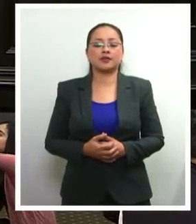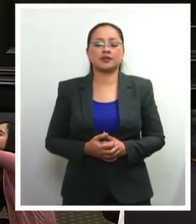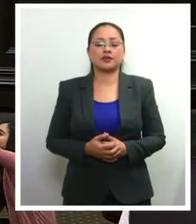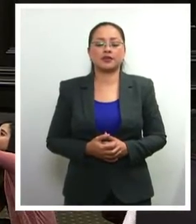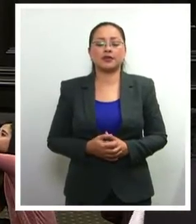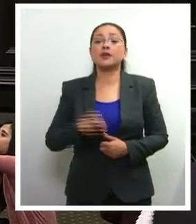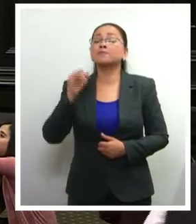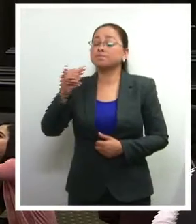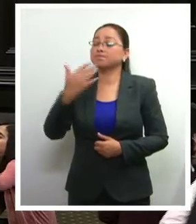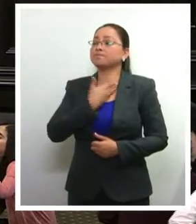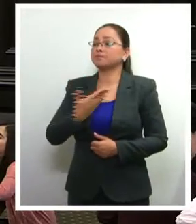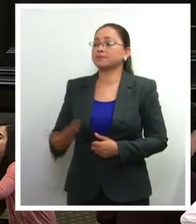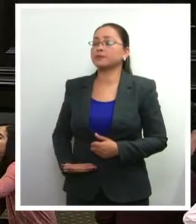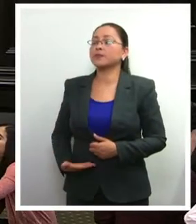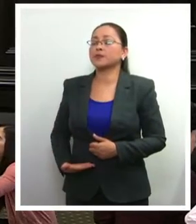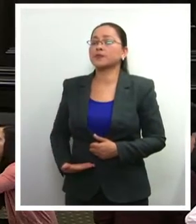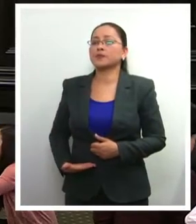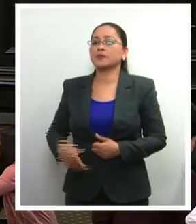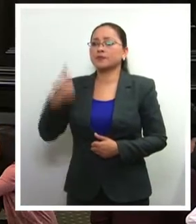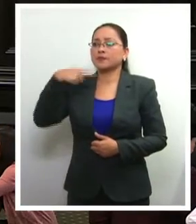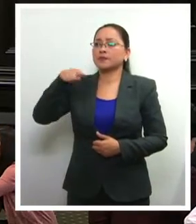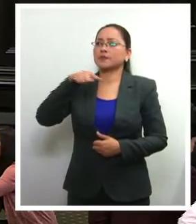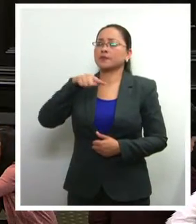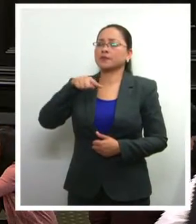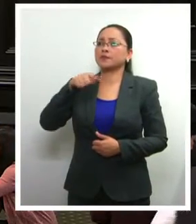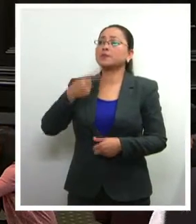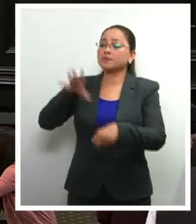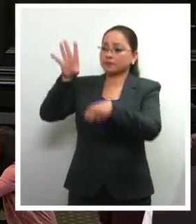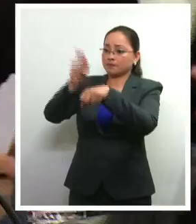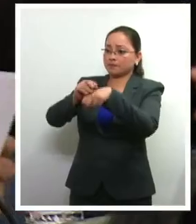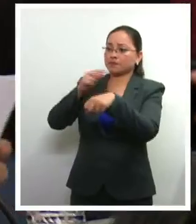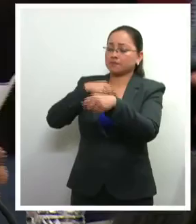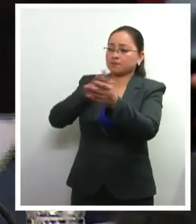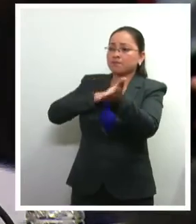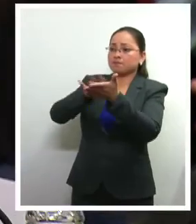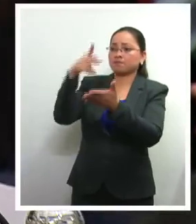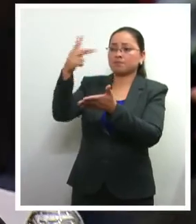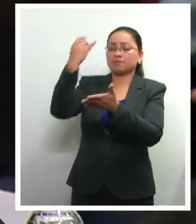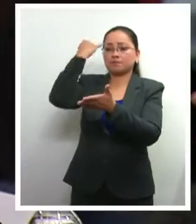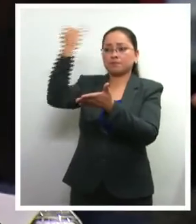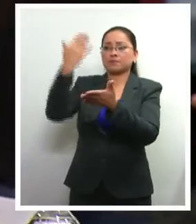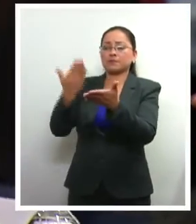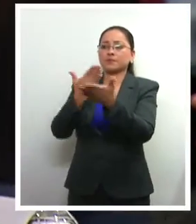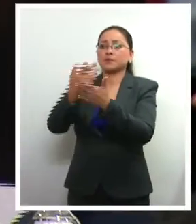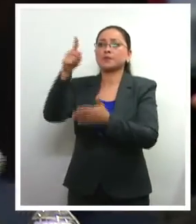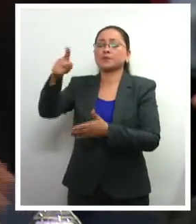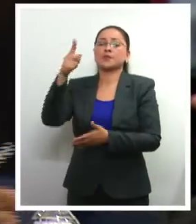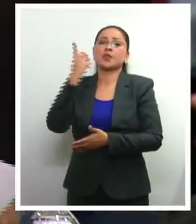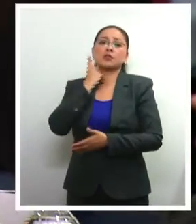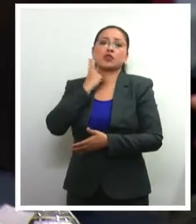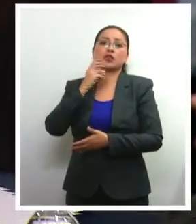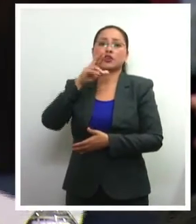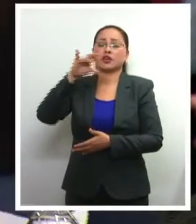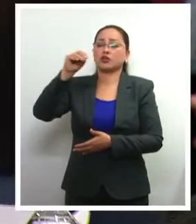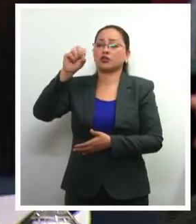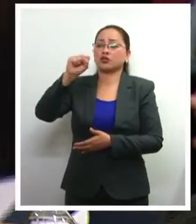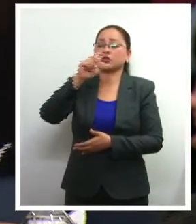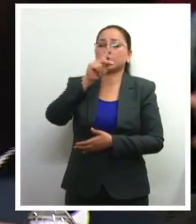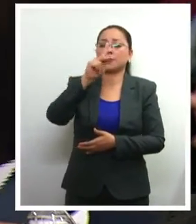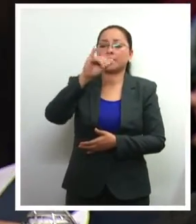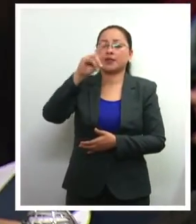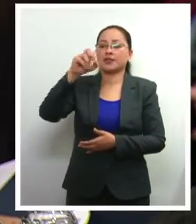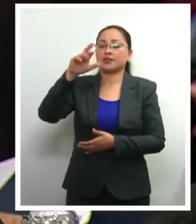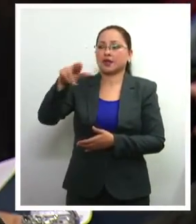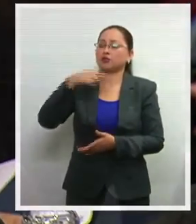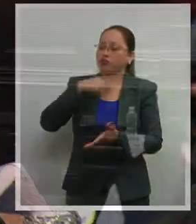Sí, presidente, para ver si me permite sumarme a la iniciativa al diputado constituyente Ríos Peter. Por supuesto, un honor. Para